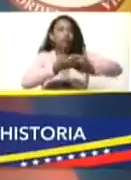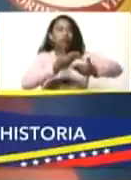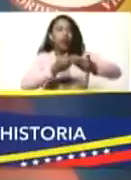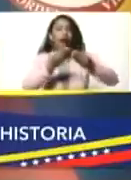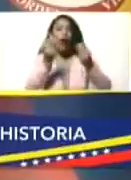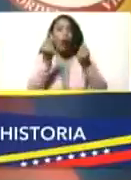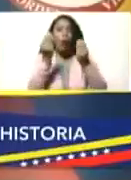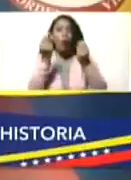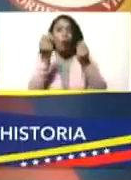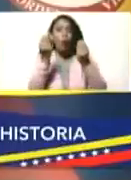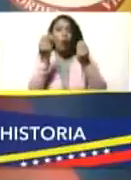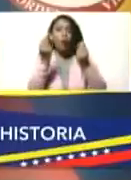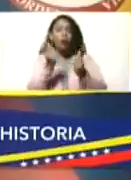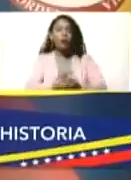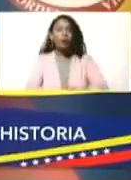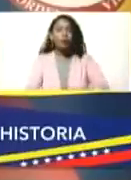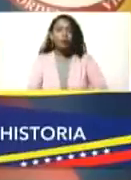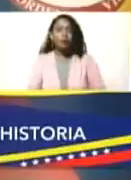económicas,